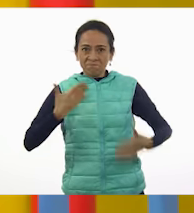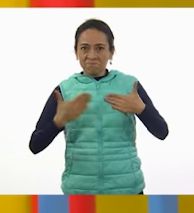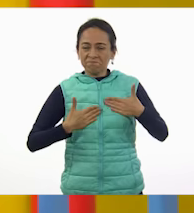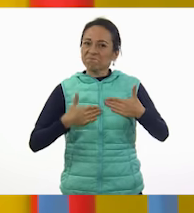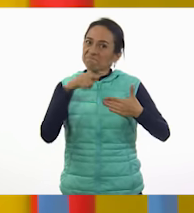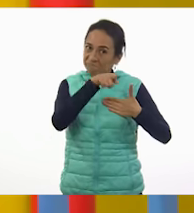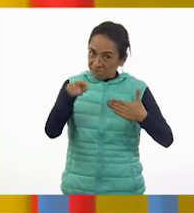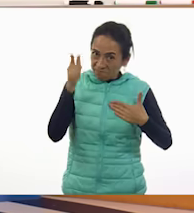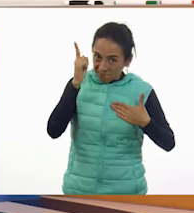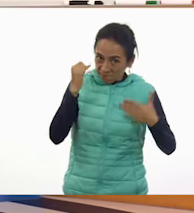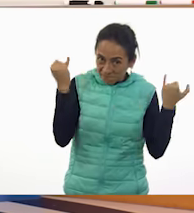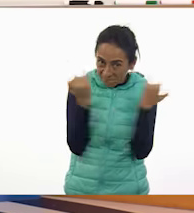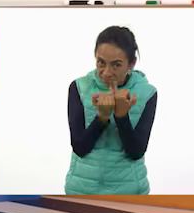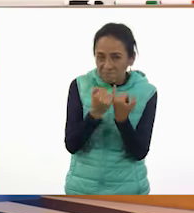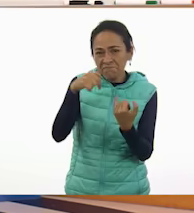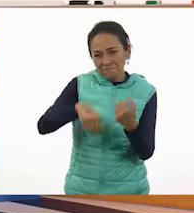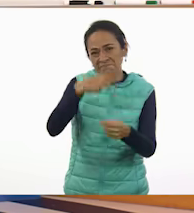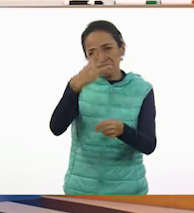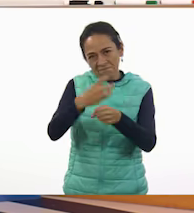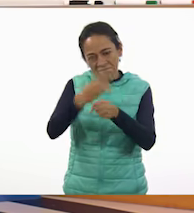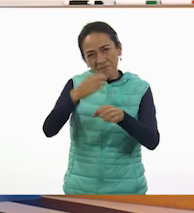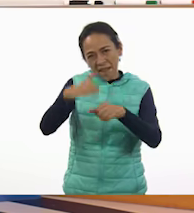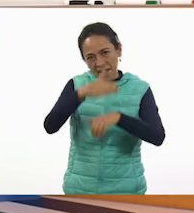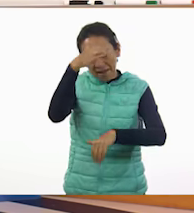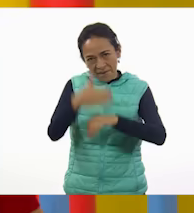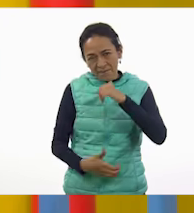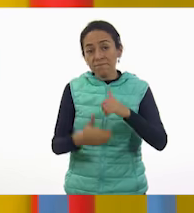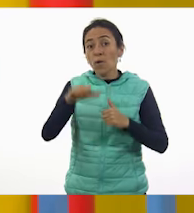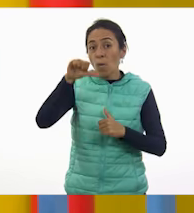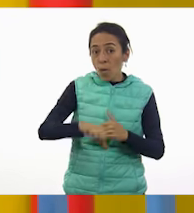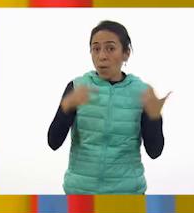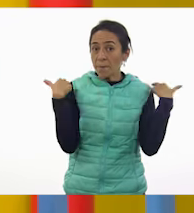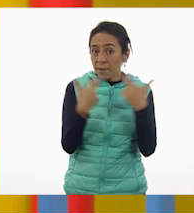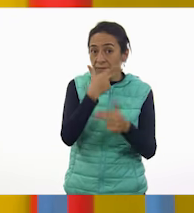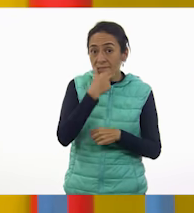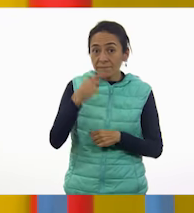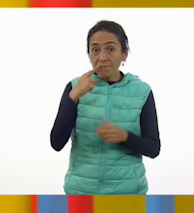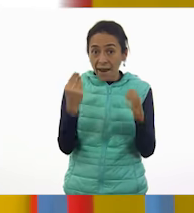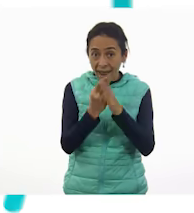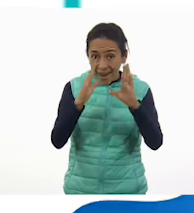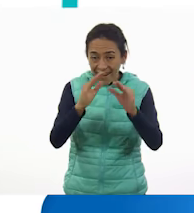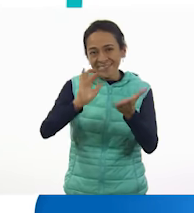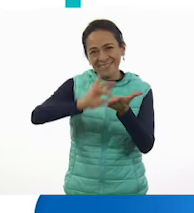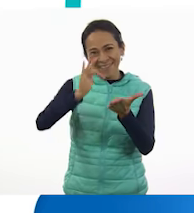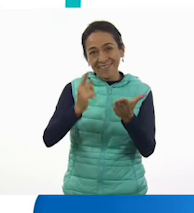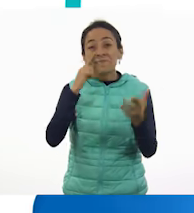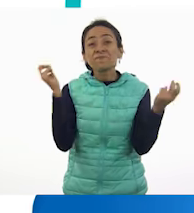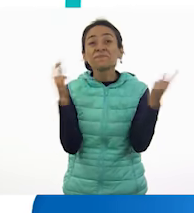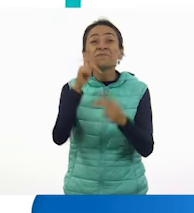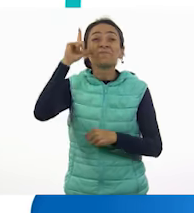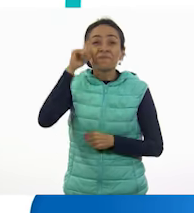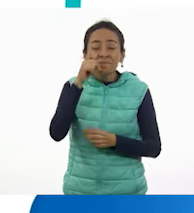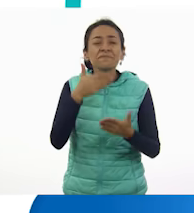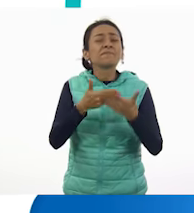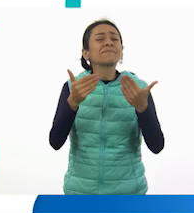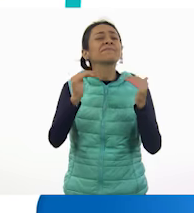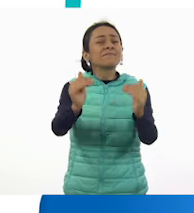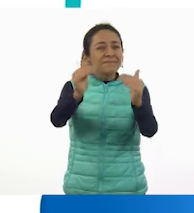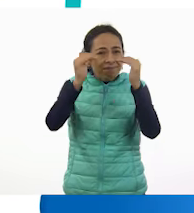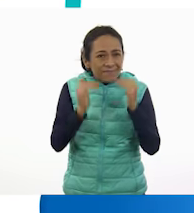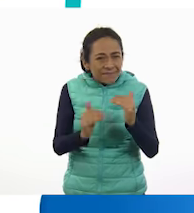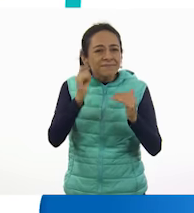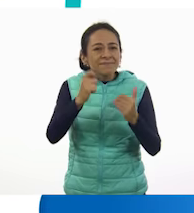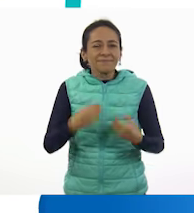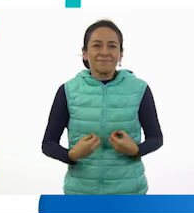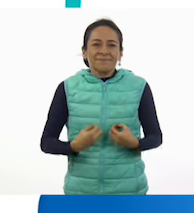a las maestras y los maestros que el día de hoy nos dieron clases. ¡Nos vemos mañana! Ahora continuamos con vida